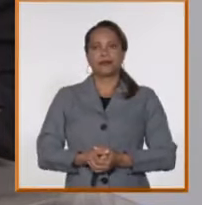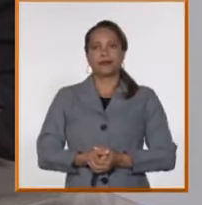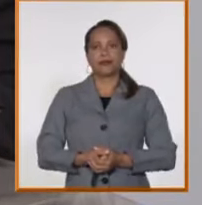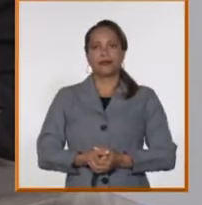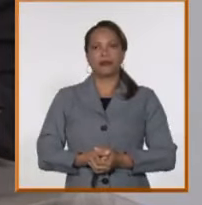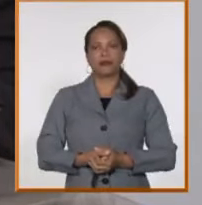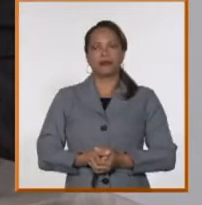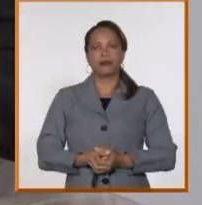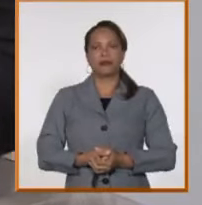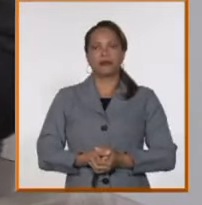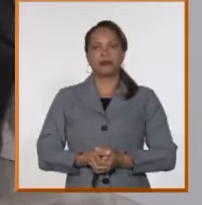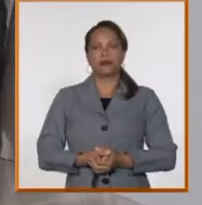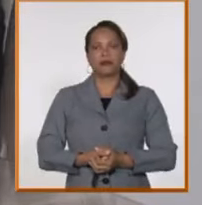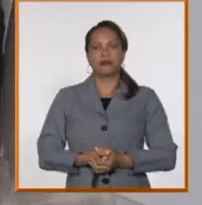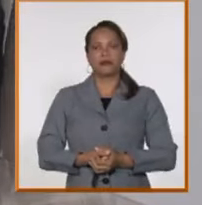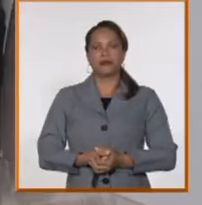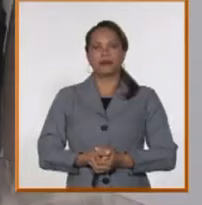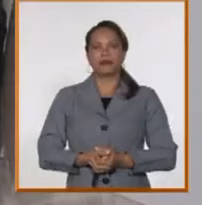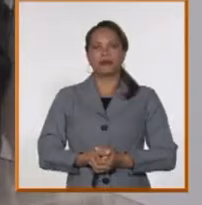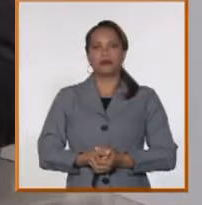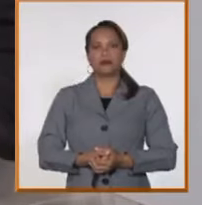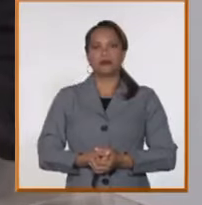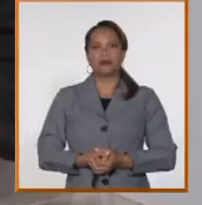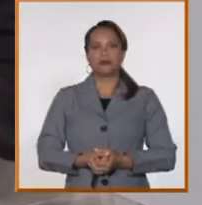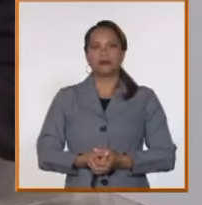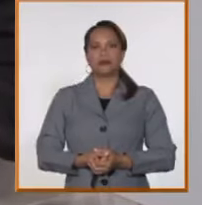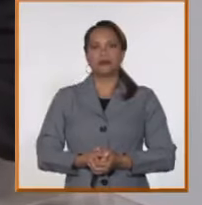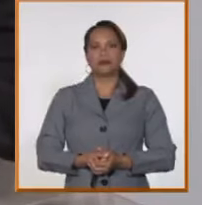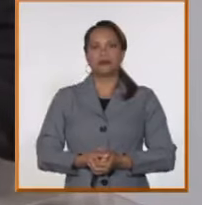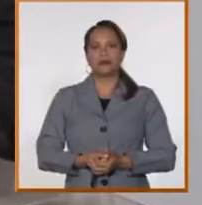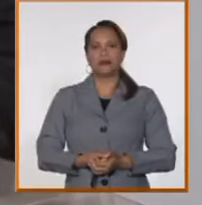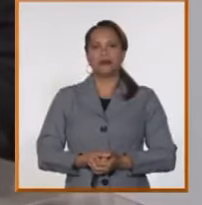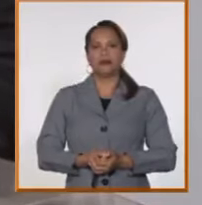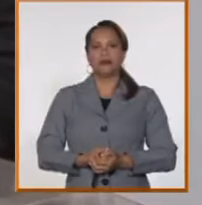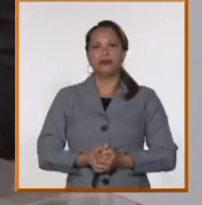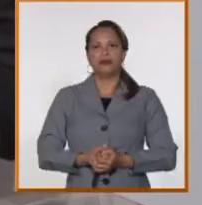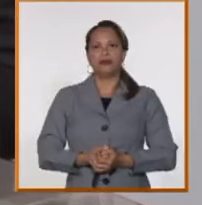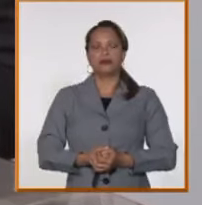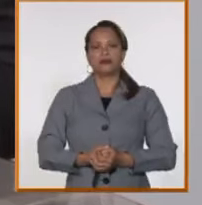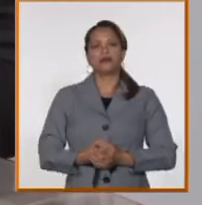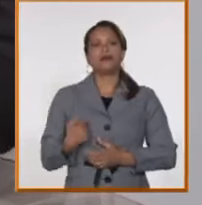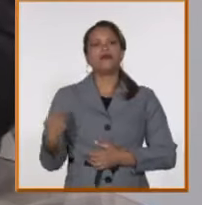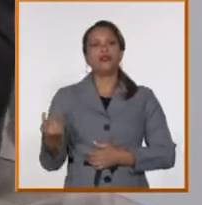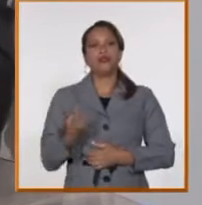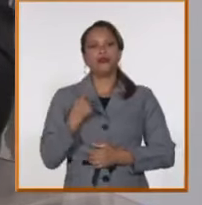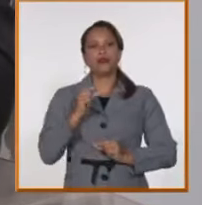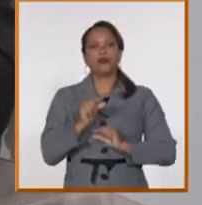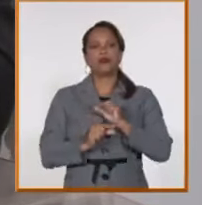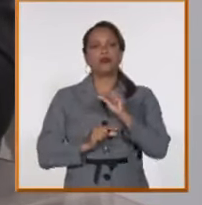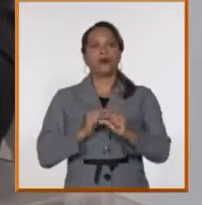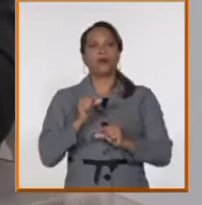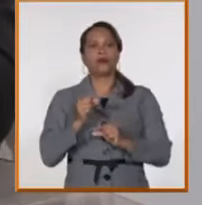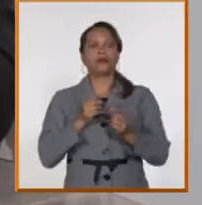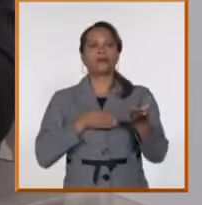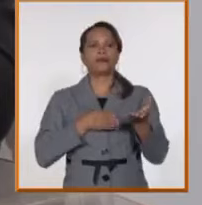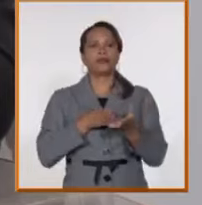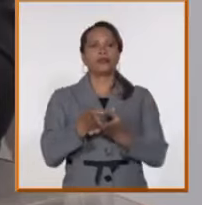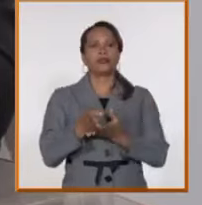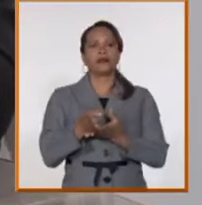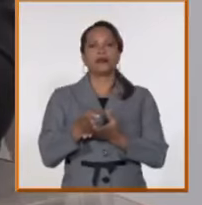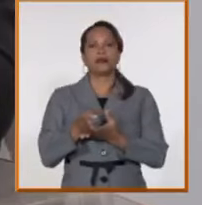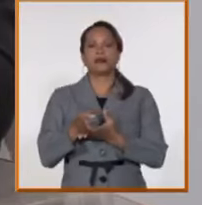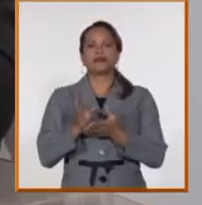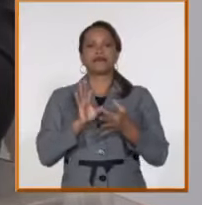decir además que además eh Nosotros hemos logrado a través de El